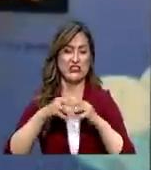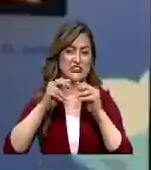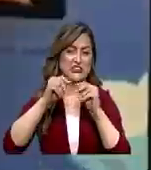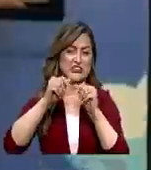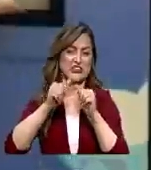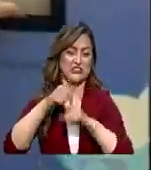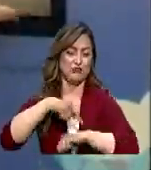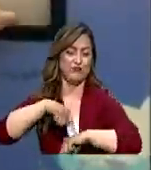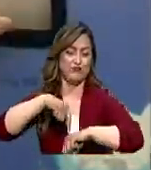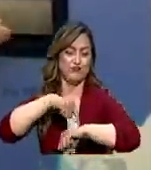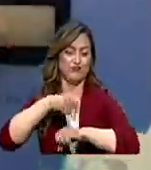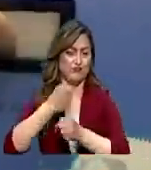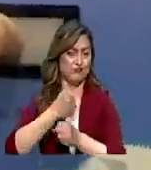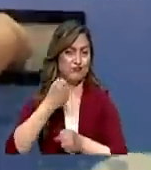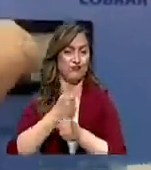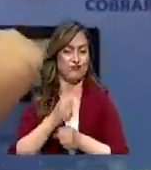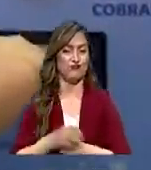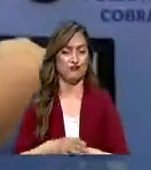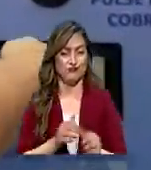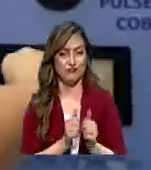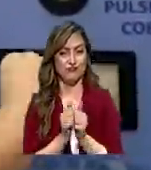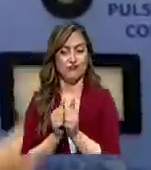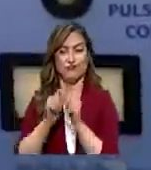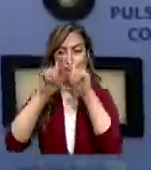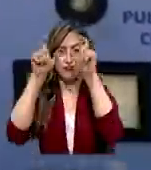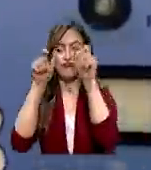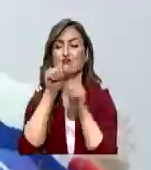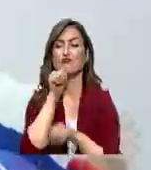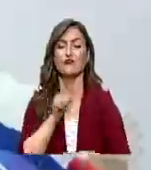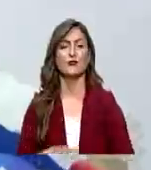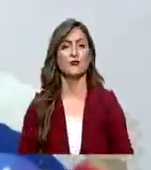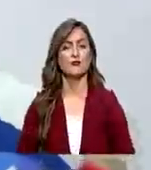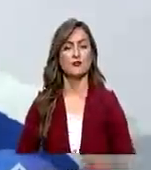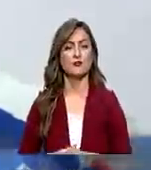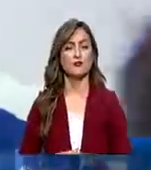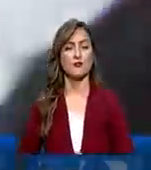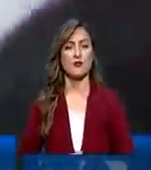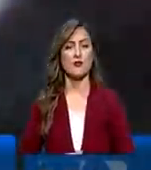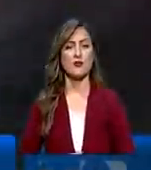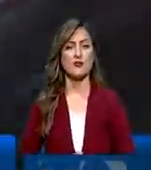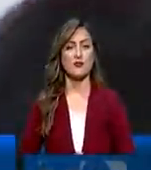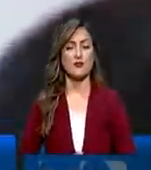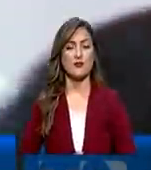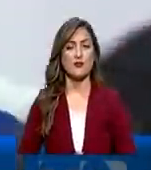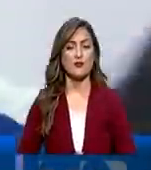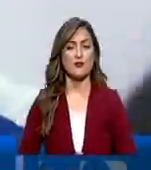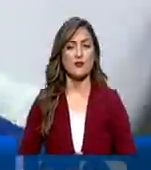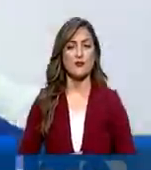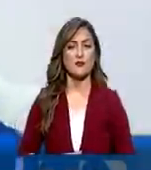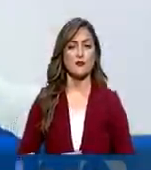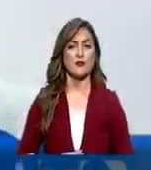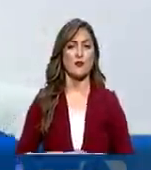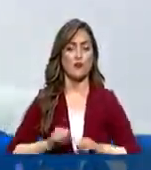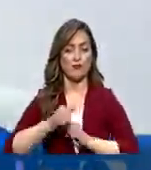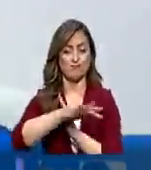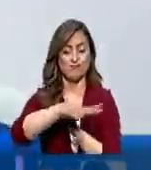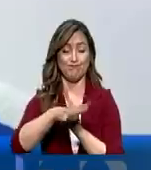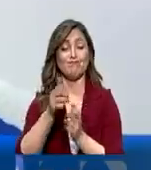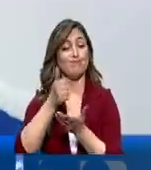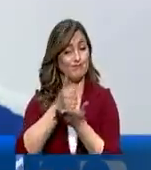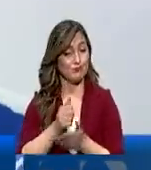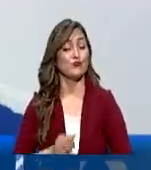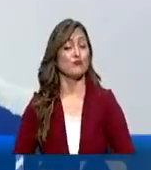es necesario que se trabaje de forma conjunta con la empresa privada. Con esto nosotros vamos a poder no solamente ayudar al medio ambiente, sino